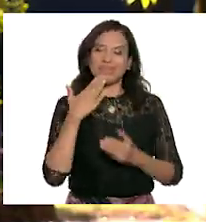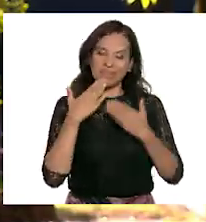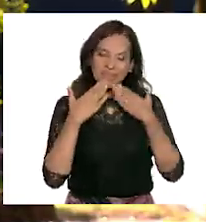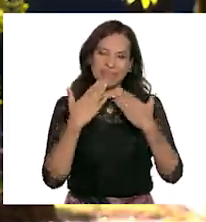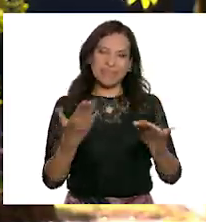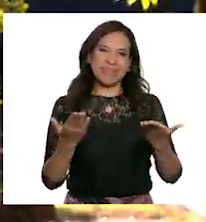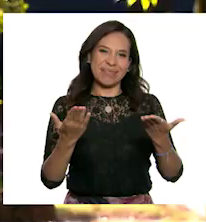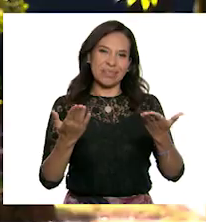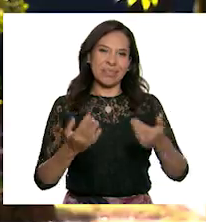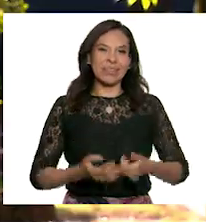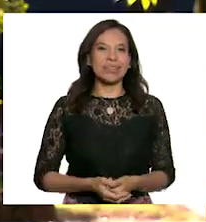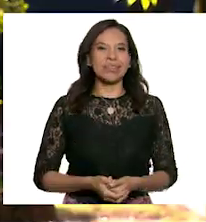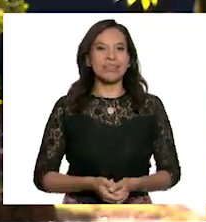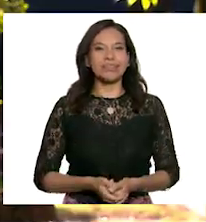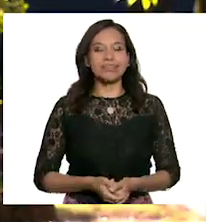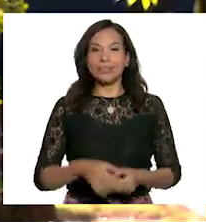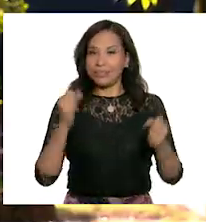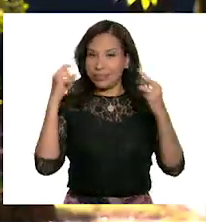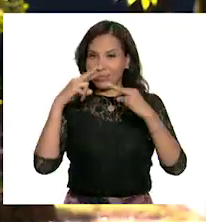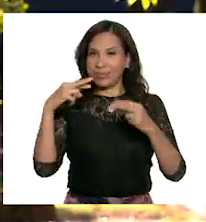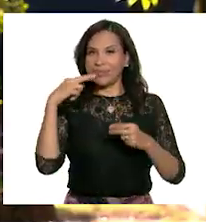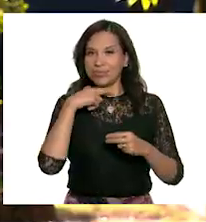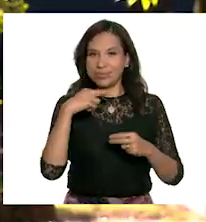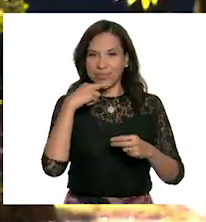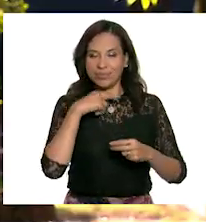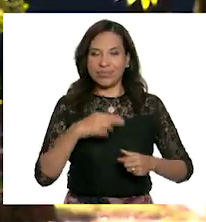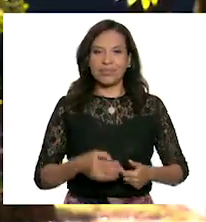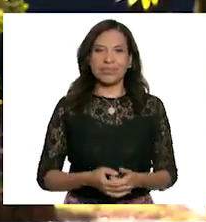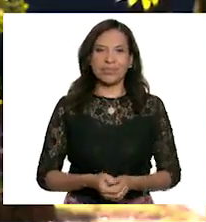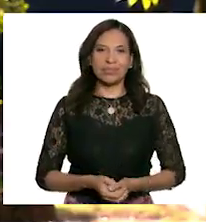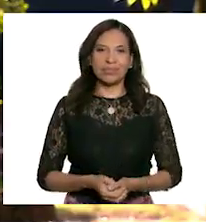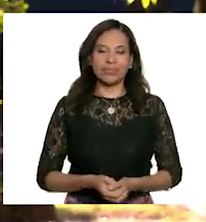¡Muy bien! ¡Nos vemos pronto!